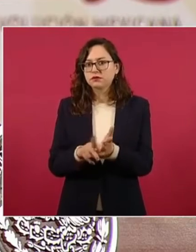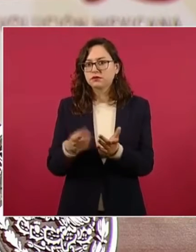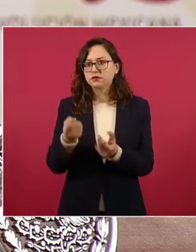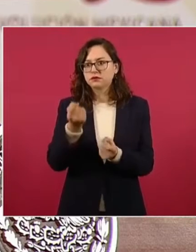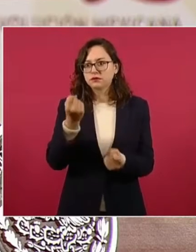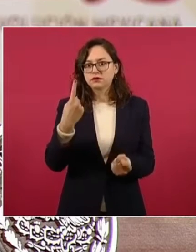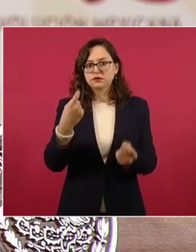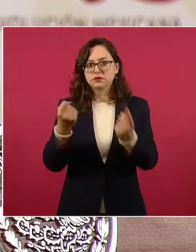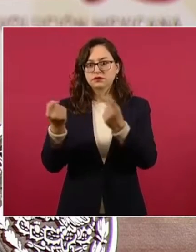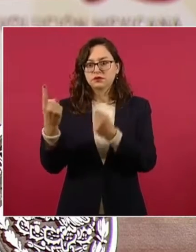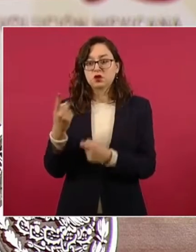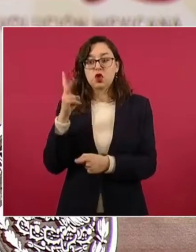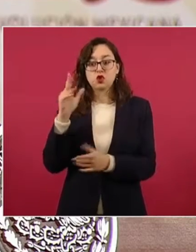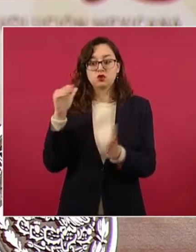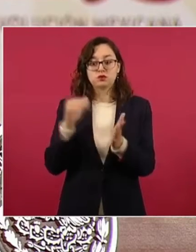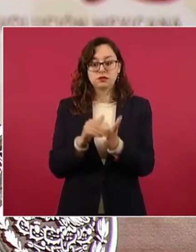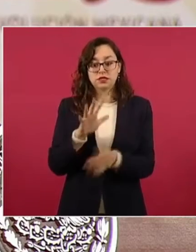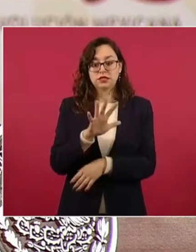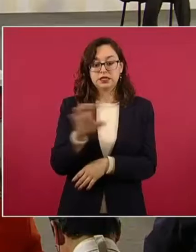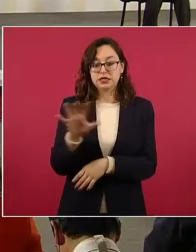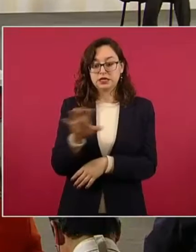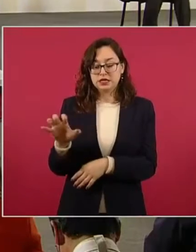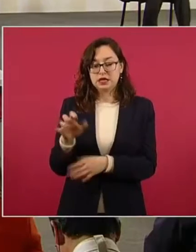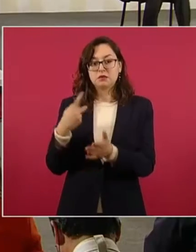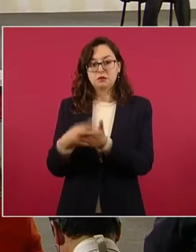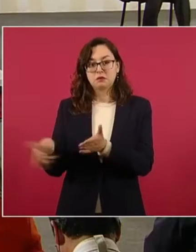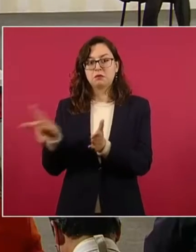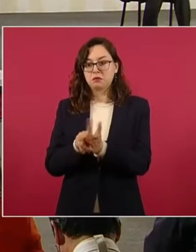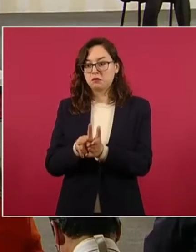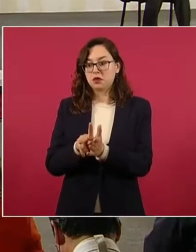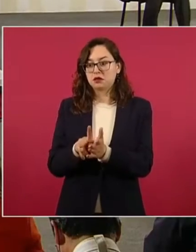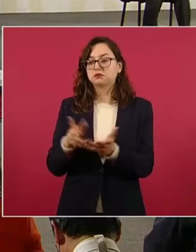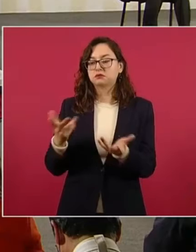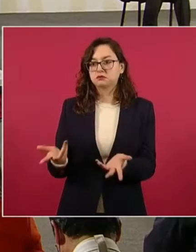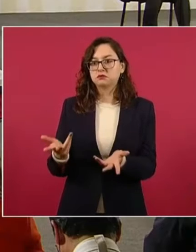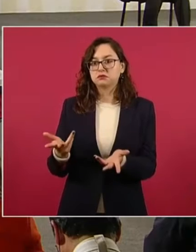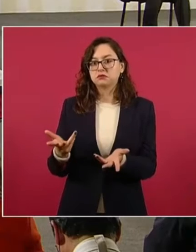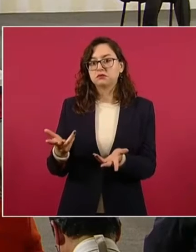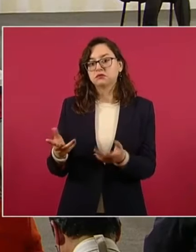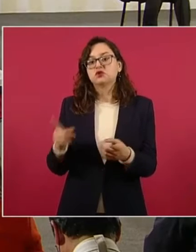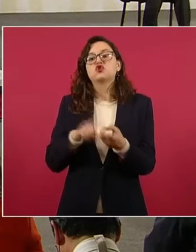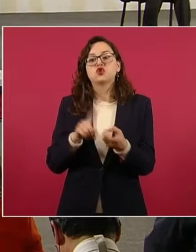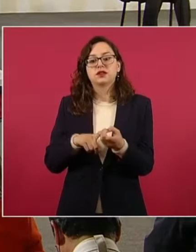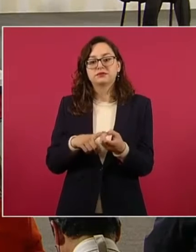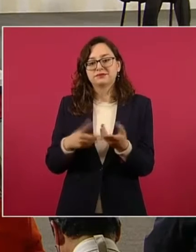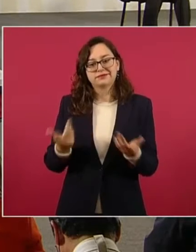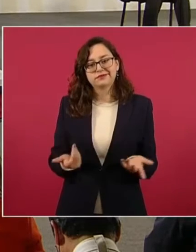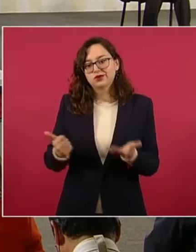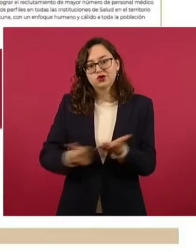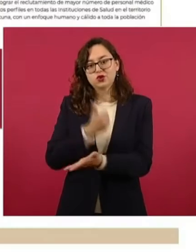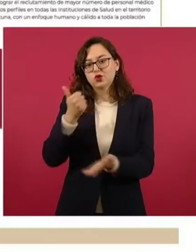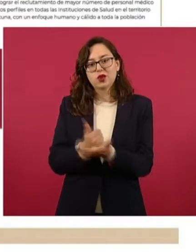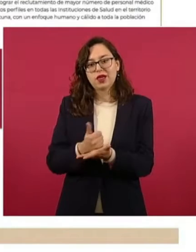de estas, más de 2,500 que ya se contrataron, algunas sí están en estos lugares, pero muchas, la gran mayoría, pues siguen estando